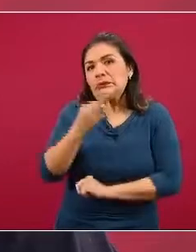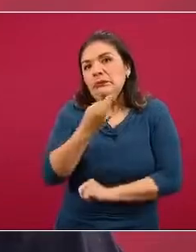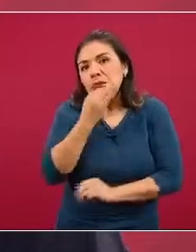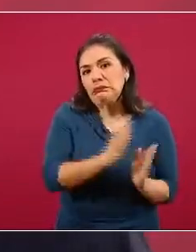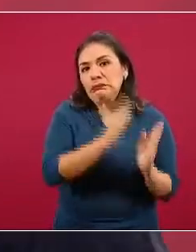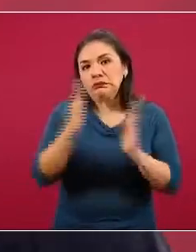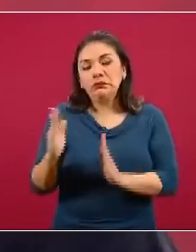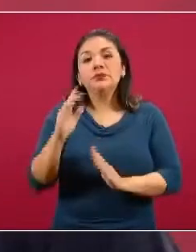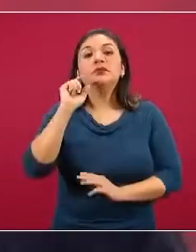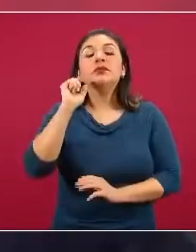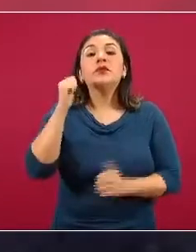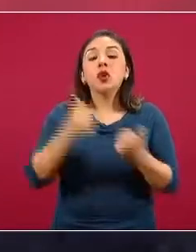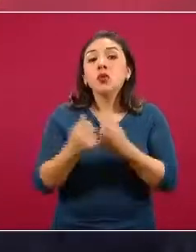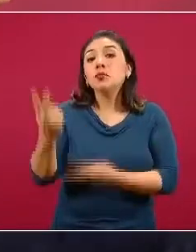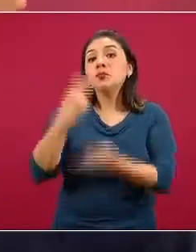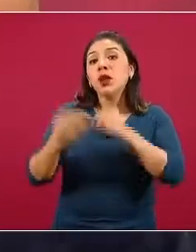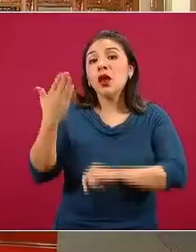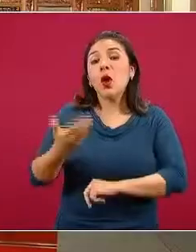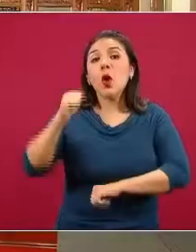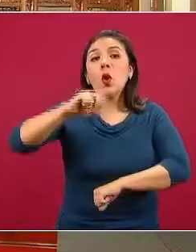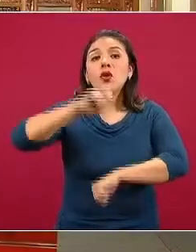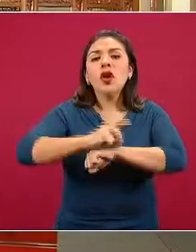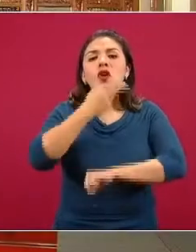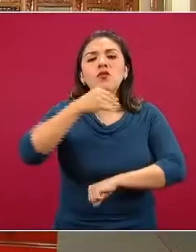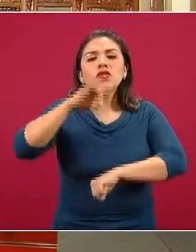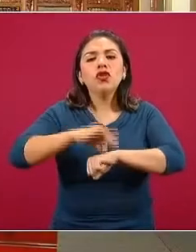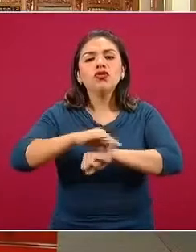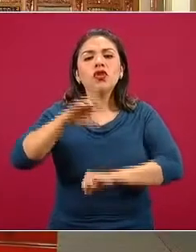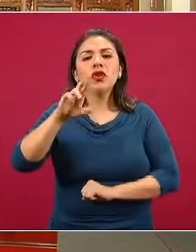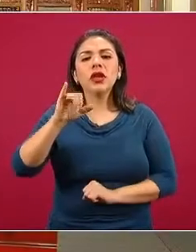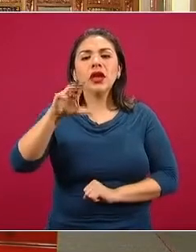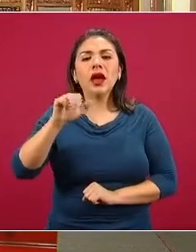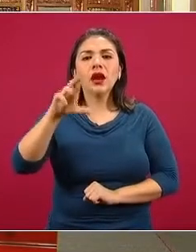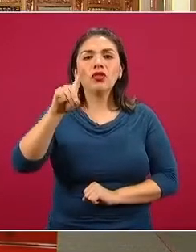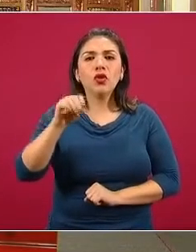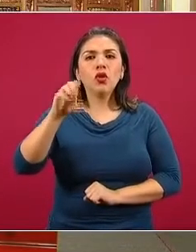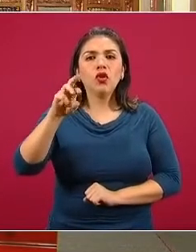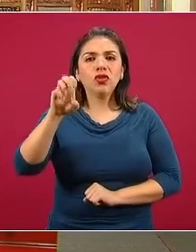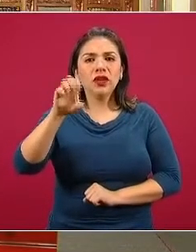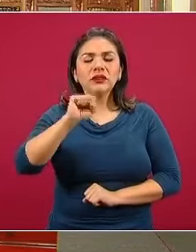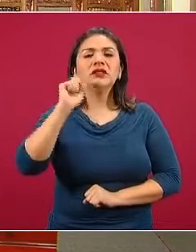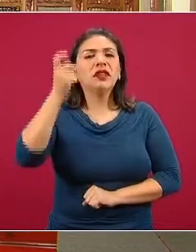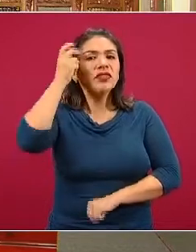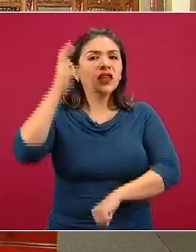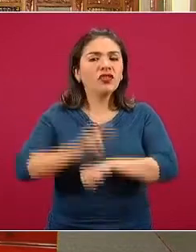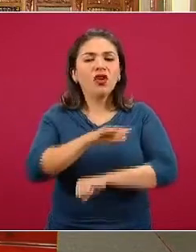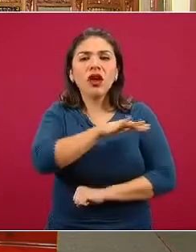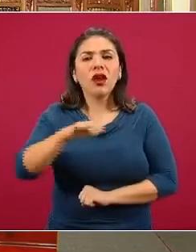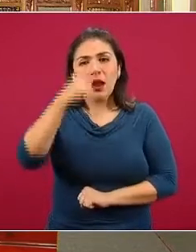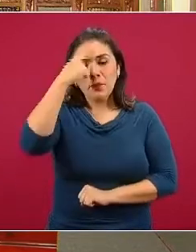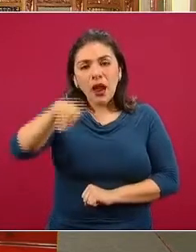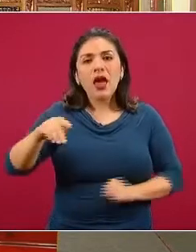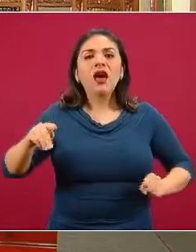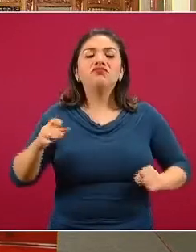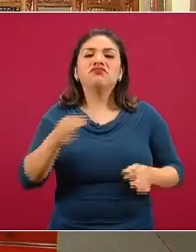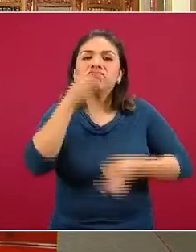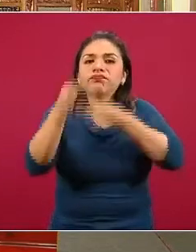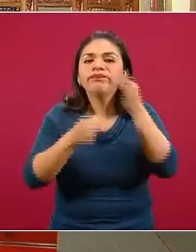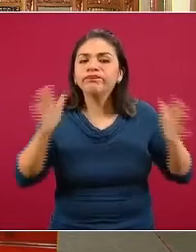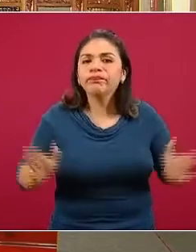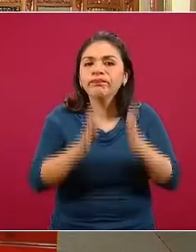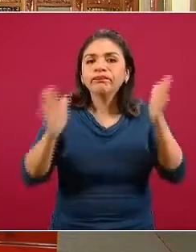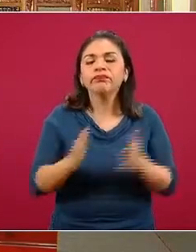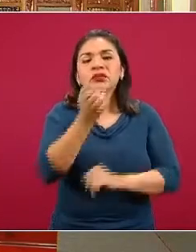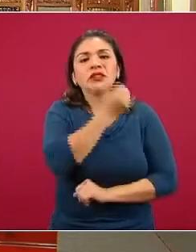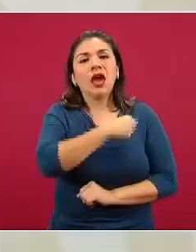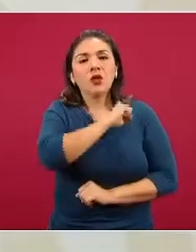más y nos acompaña esta noche el doctor Ricardo Cortés Alcalá, director general de promoción de la salud